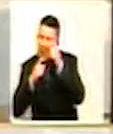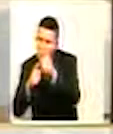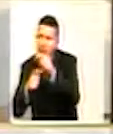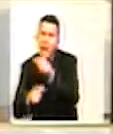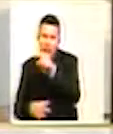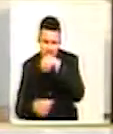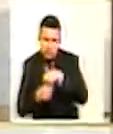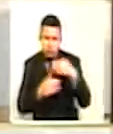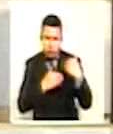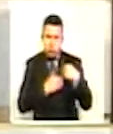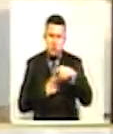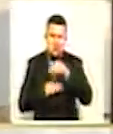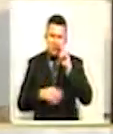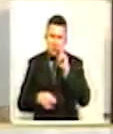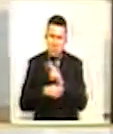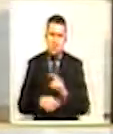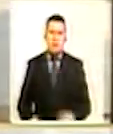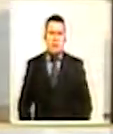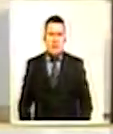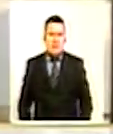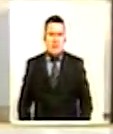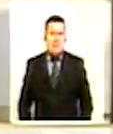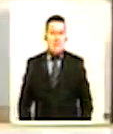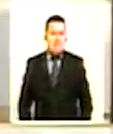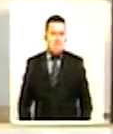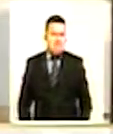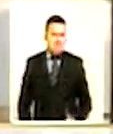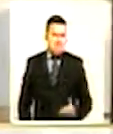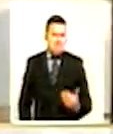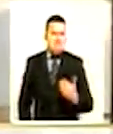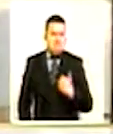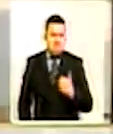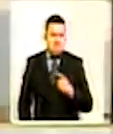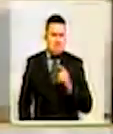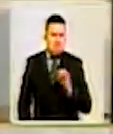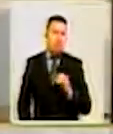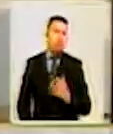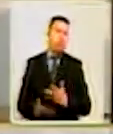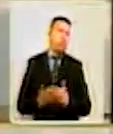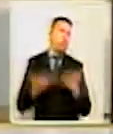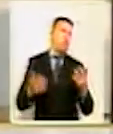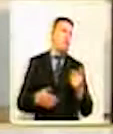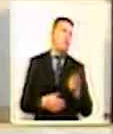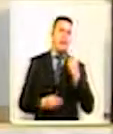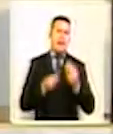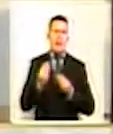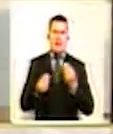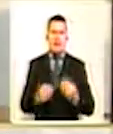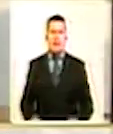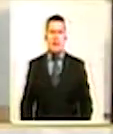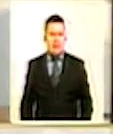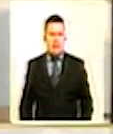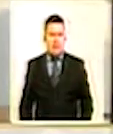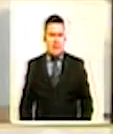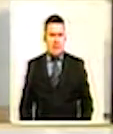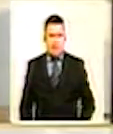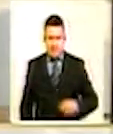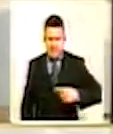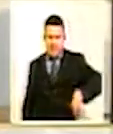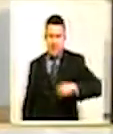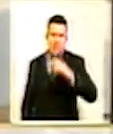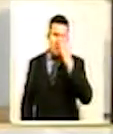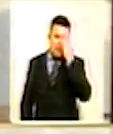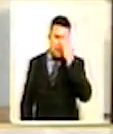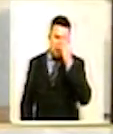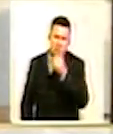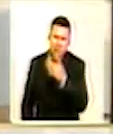cualquier política interna. En materia de intervención, sí que hay mucho para hacer. Y cuando me refiero a la intervención,